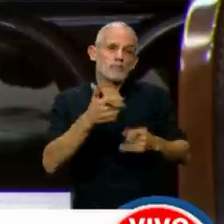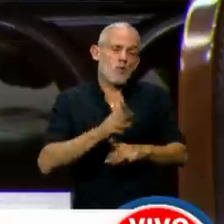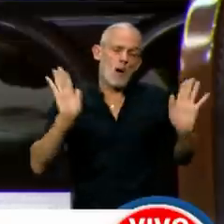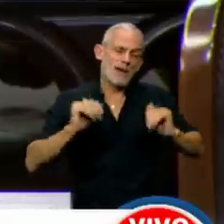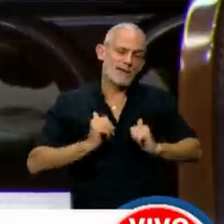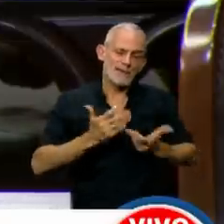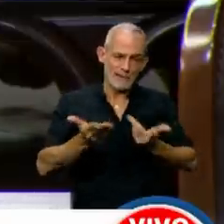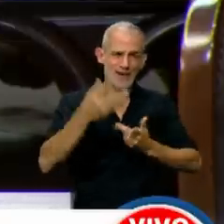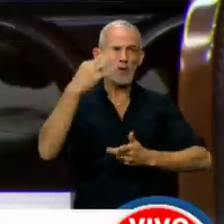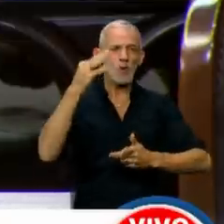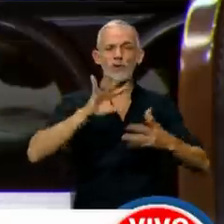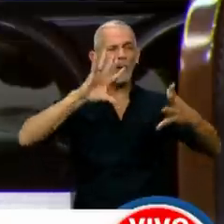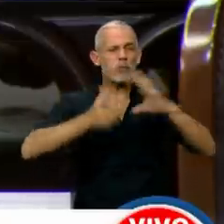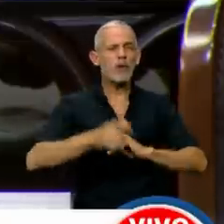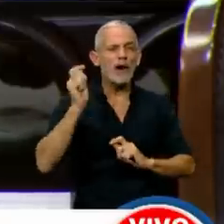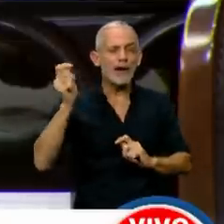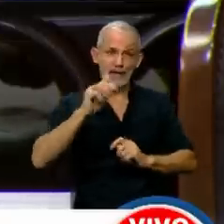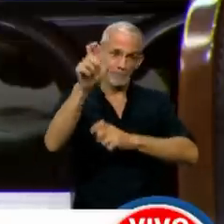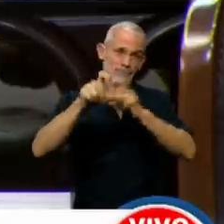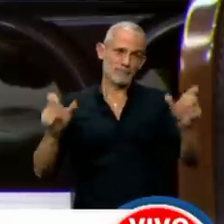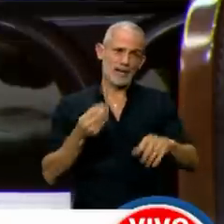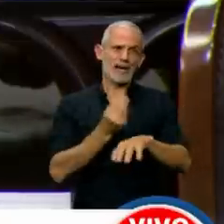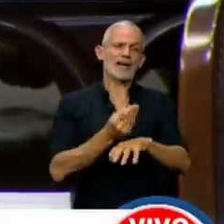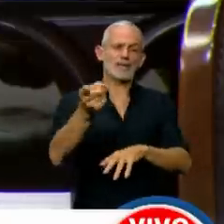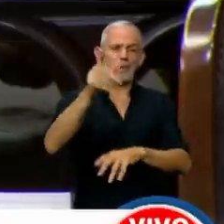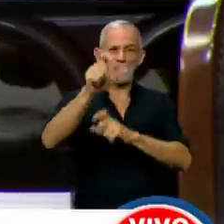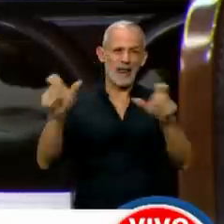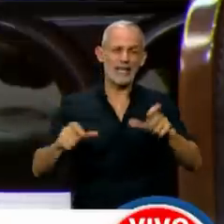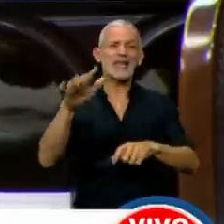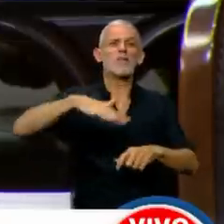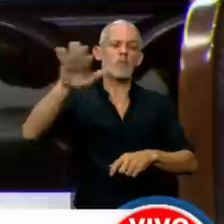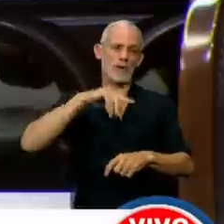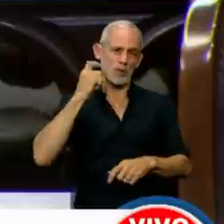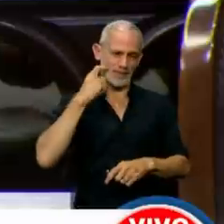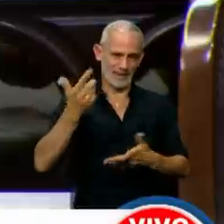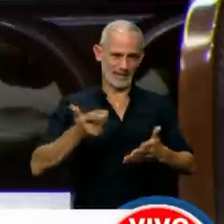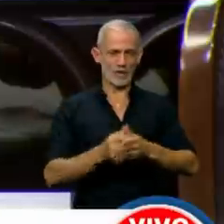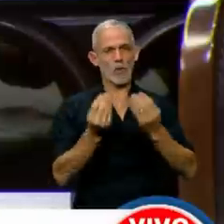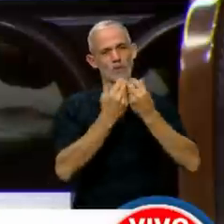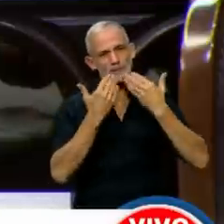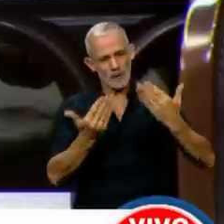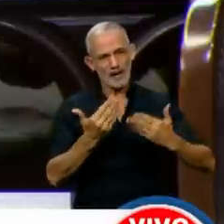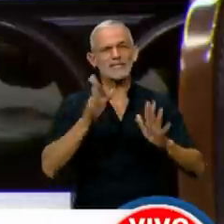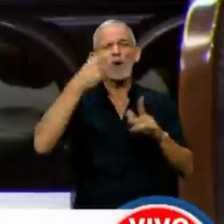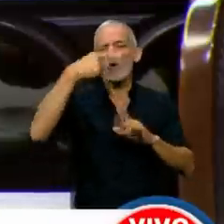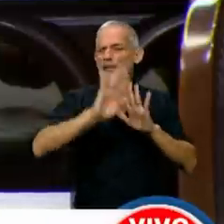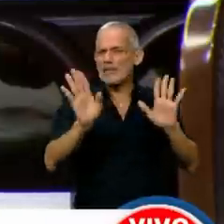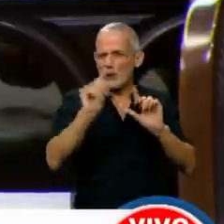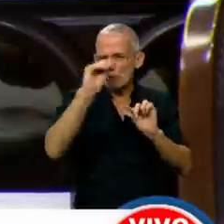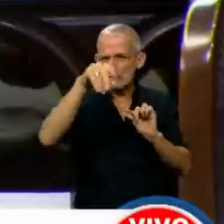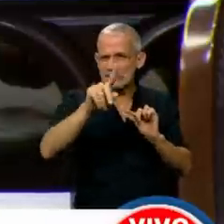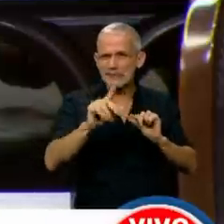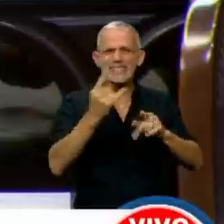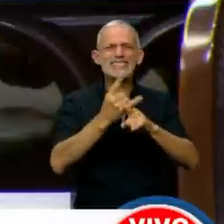contar y los únicos perjudicados van a ser nuestros representados que es el pueblo entrerriano muchísimas gracias y por último decir